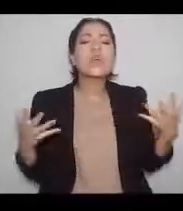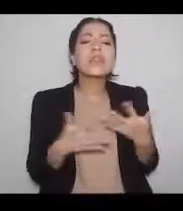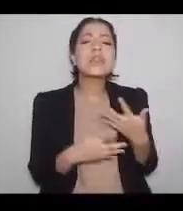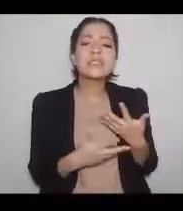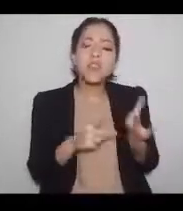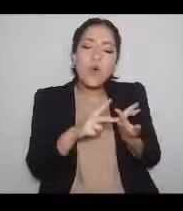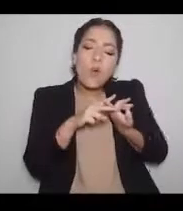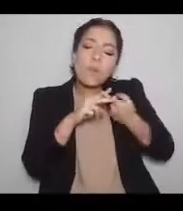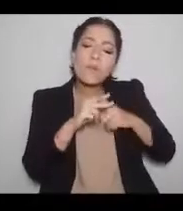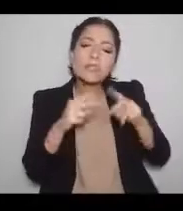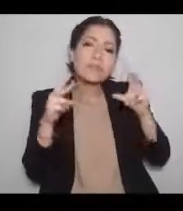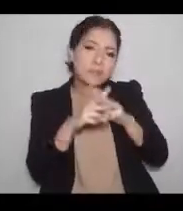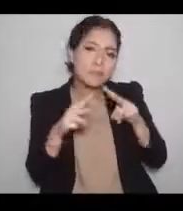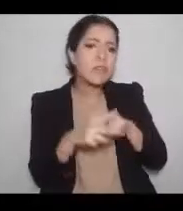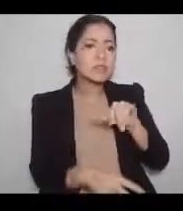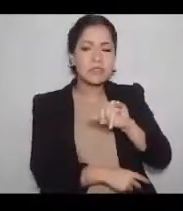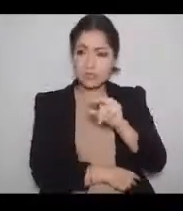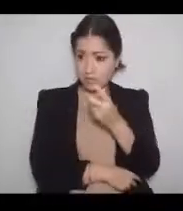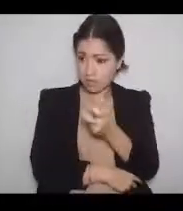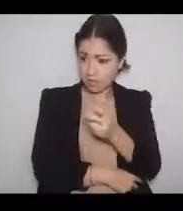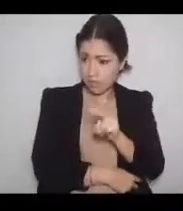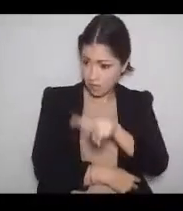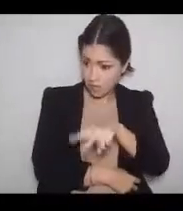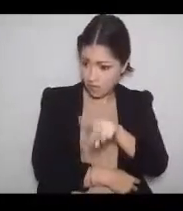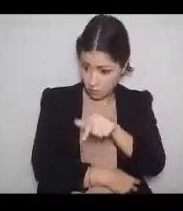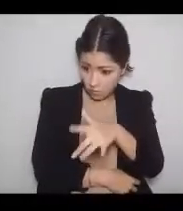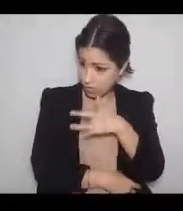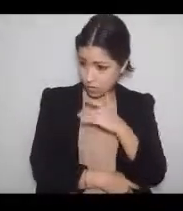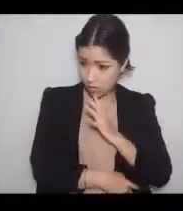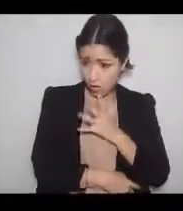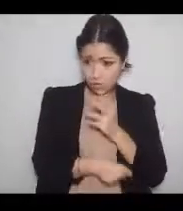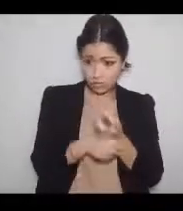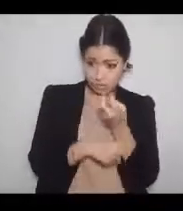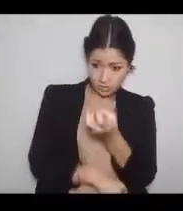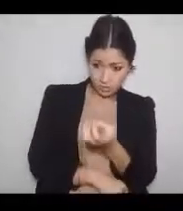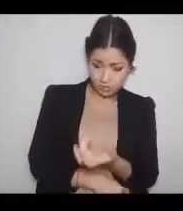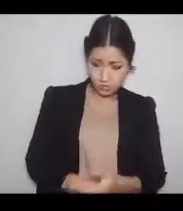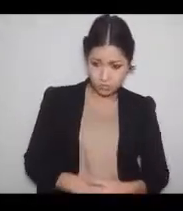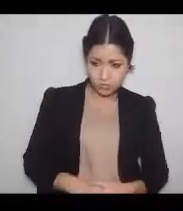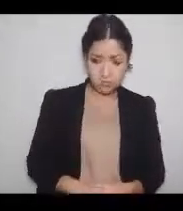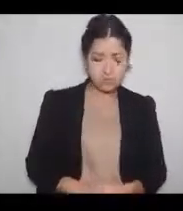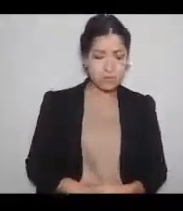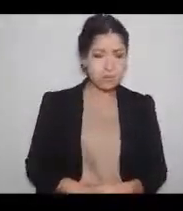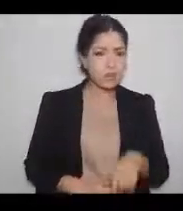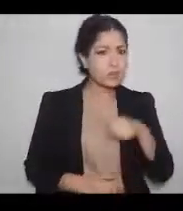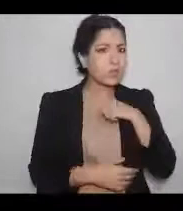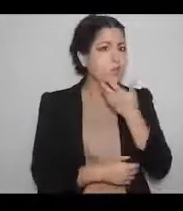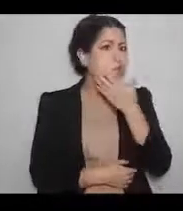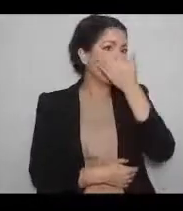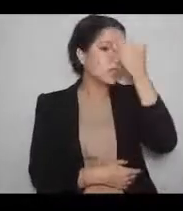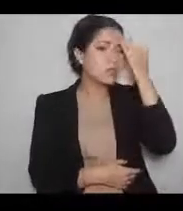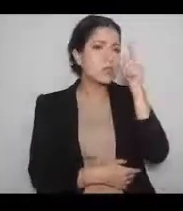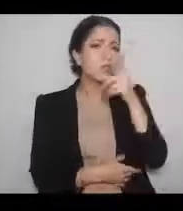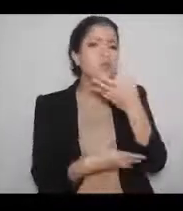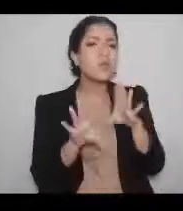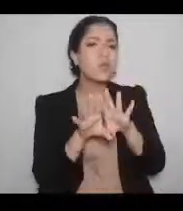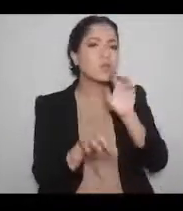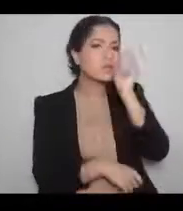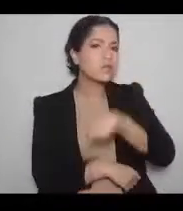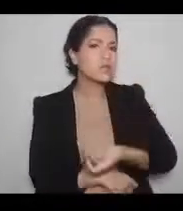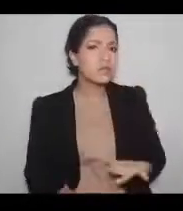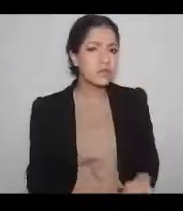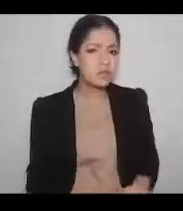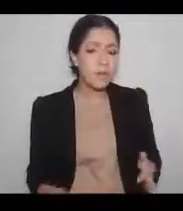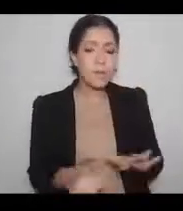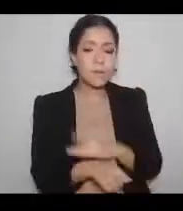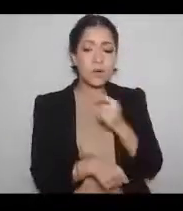¿Estás orgulloso? No sabía cómo eras. Un actor es más sincero en el